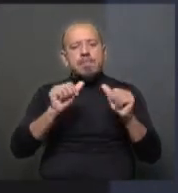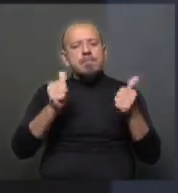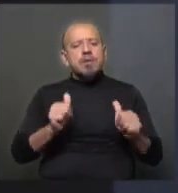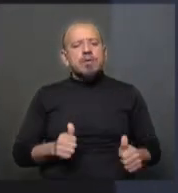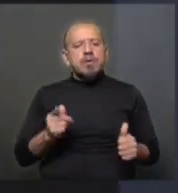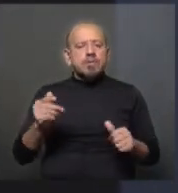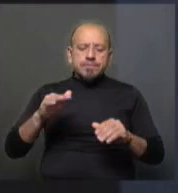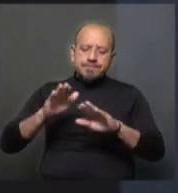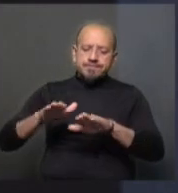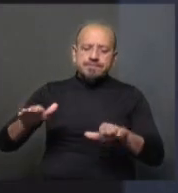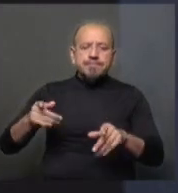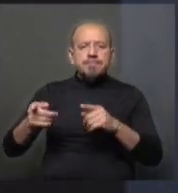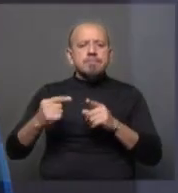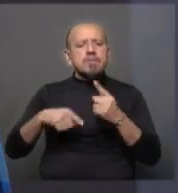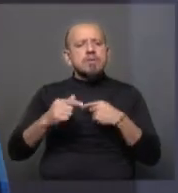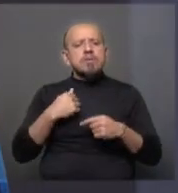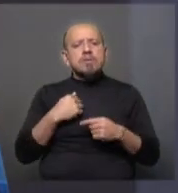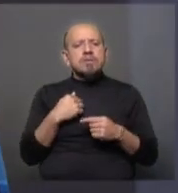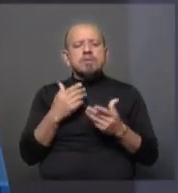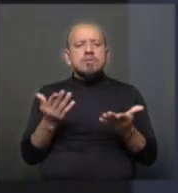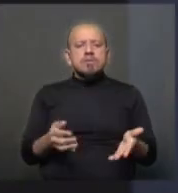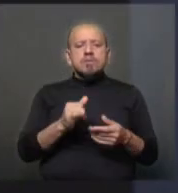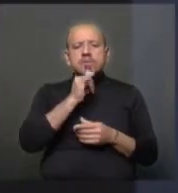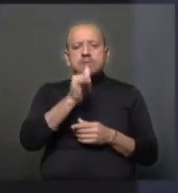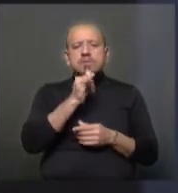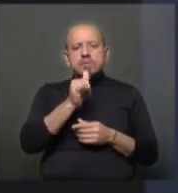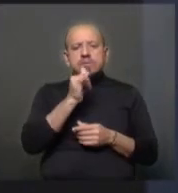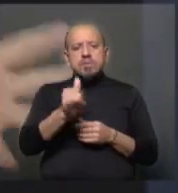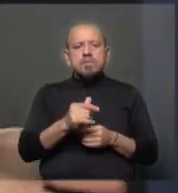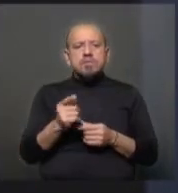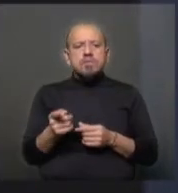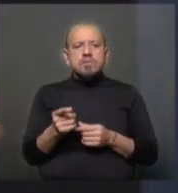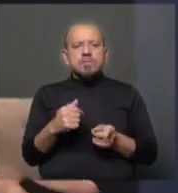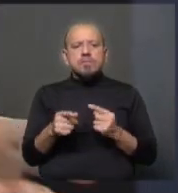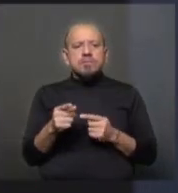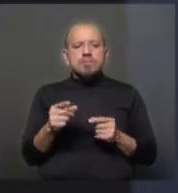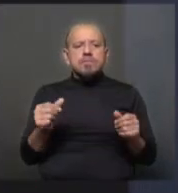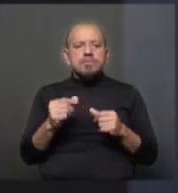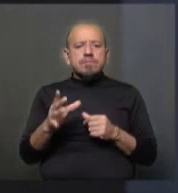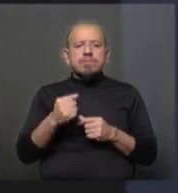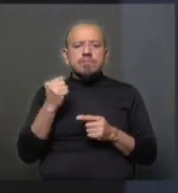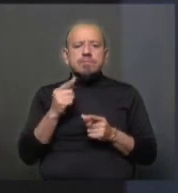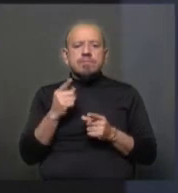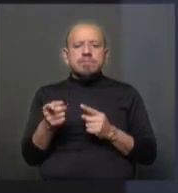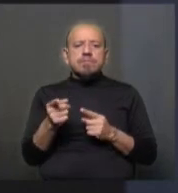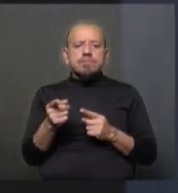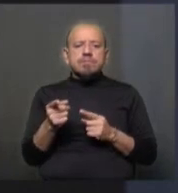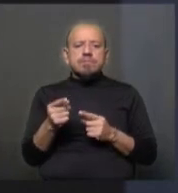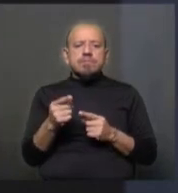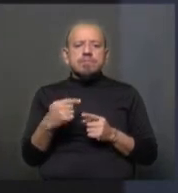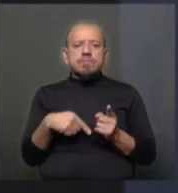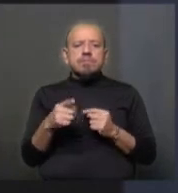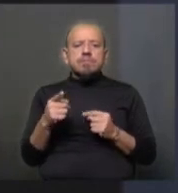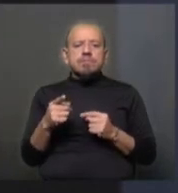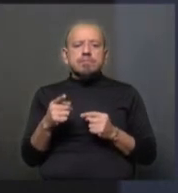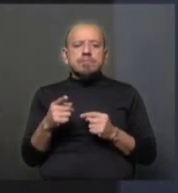del Niño no sé qué Y al final dijiste no pero yo qué estoy contando acá no no te interesó y agarraste otro caso que era el de que fue el de la del